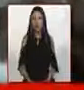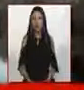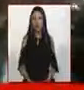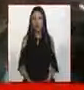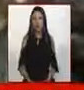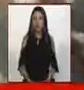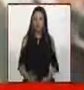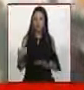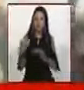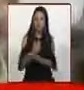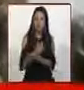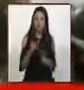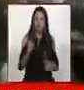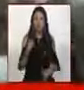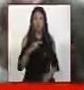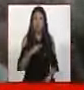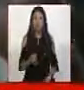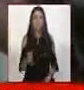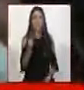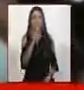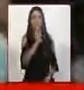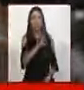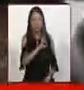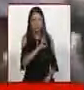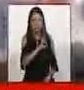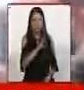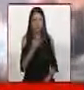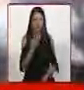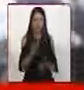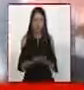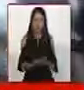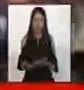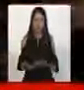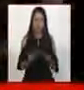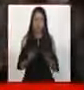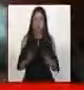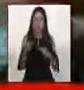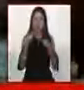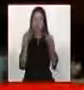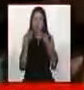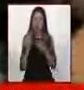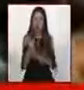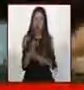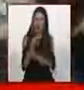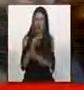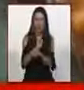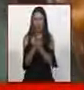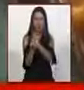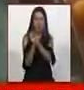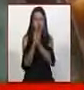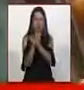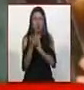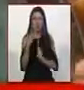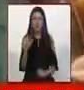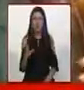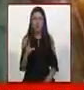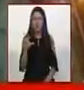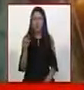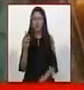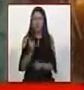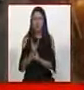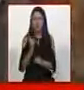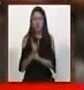Favorable para nosotros y pedimos que la justicia deje de ser instrumentalizada para hacer